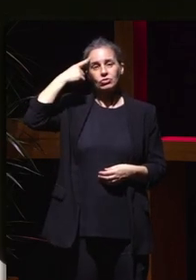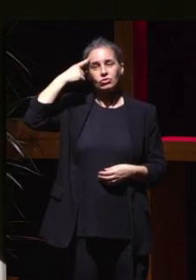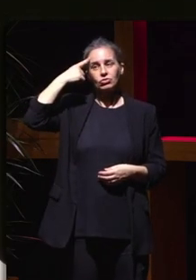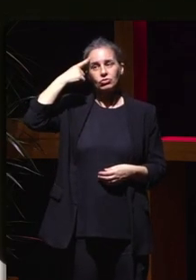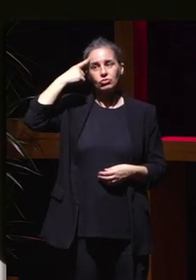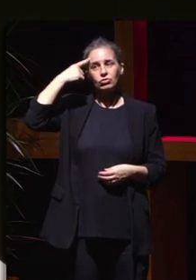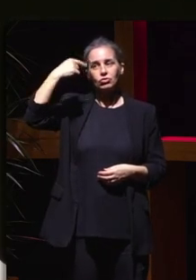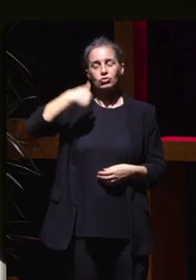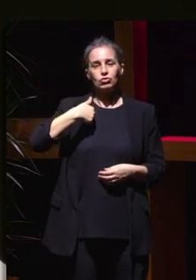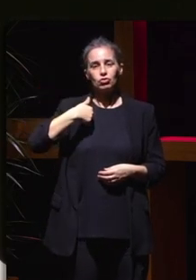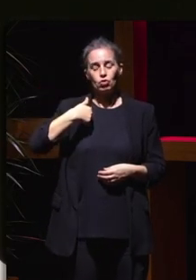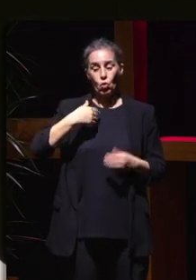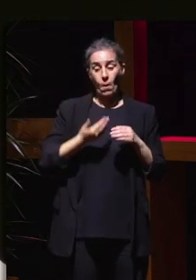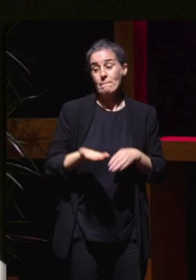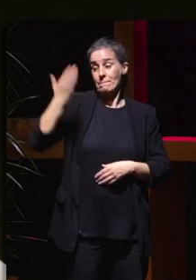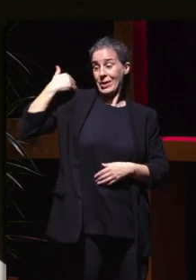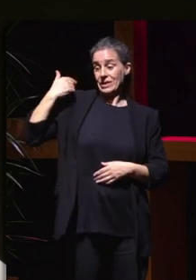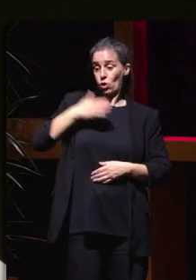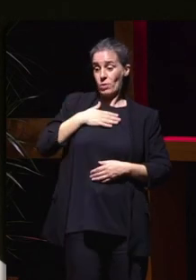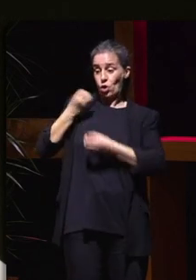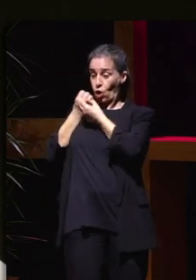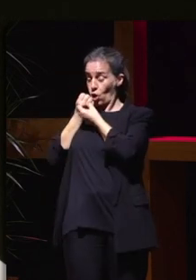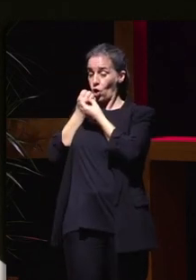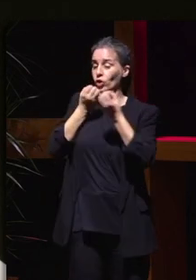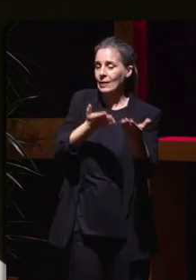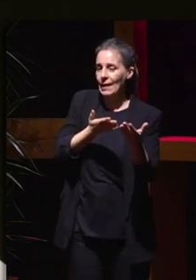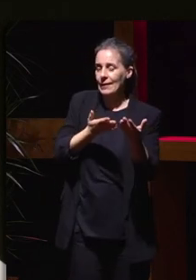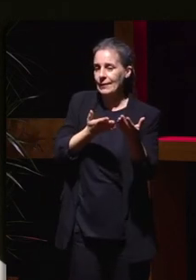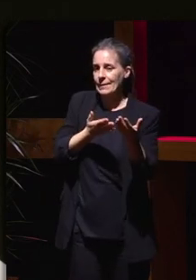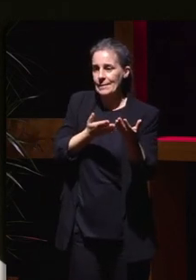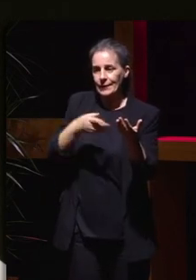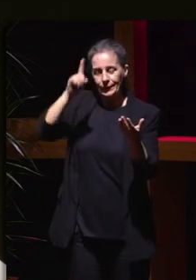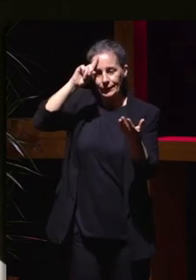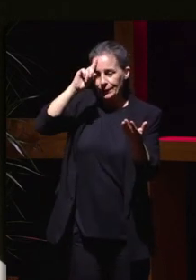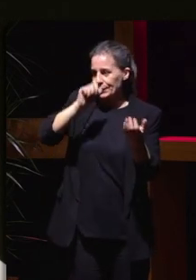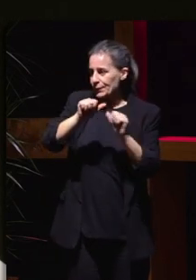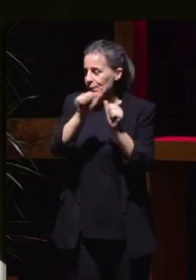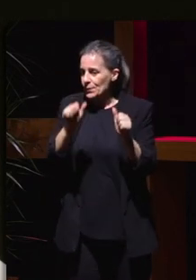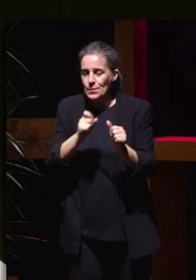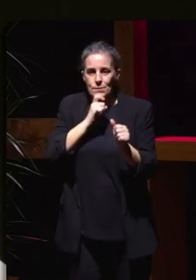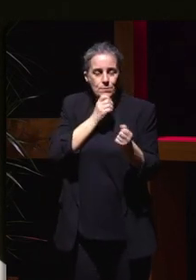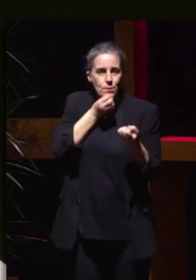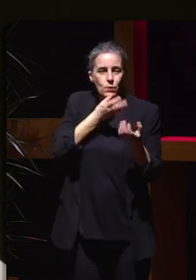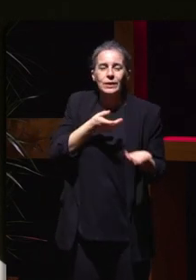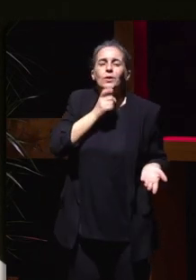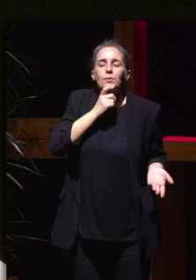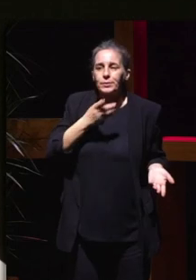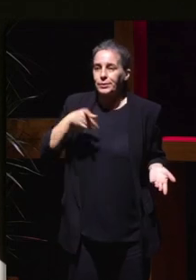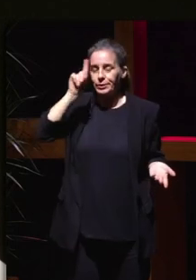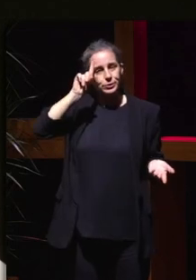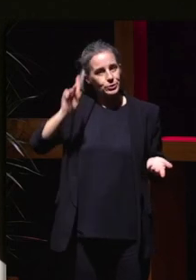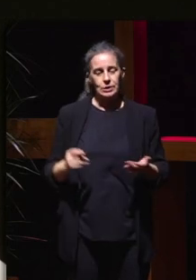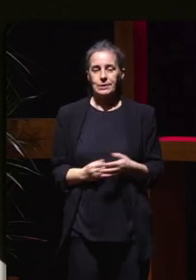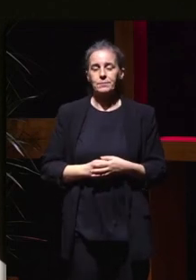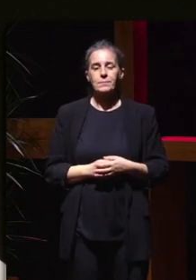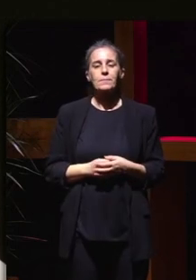Cómo falar de memes mano pasado no soy Moisés como como fase lo caso que para